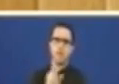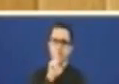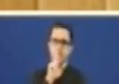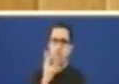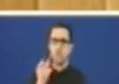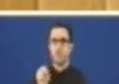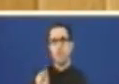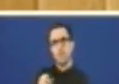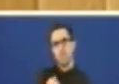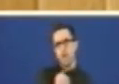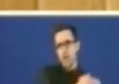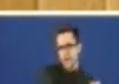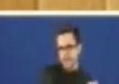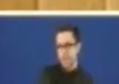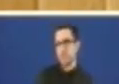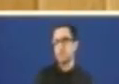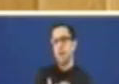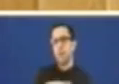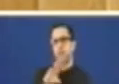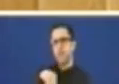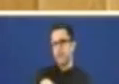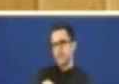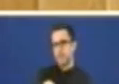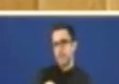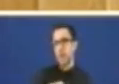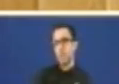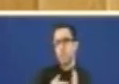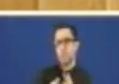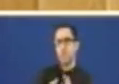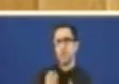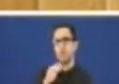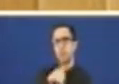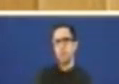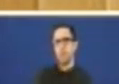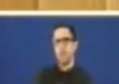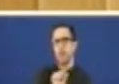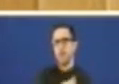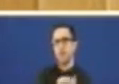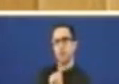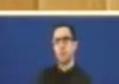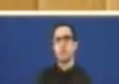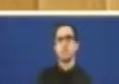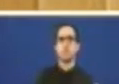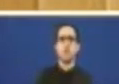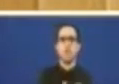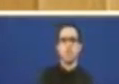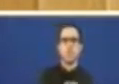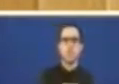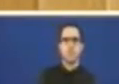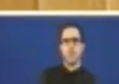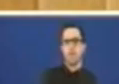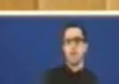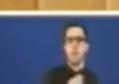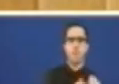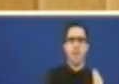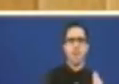2012, poderán incluir no plano de cumplimento que se refire ao artigo 1 a solicitude de diferir por un prazo non superior a 12